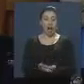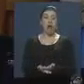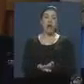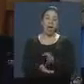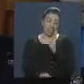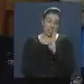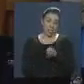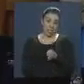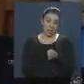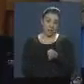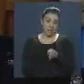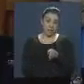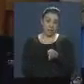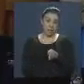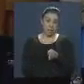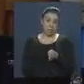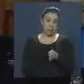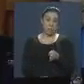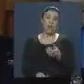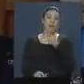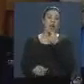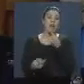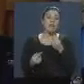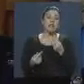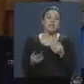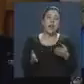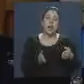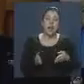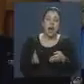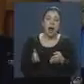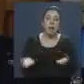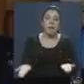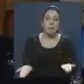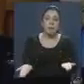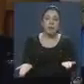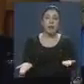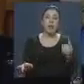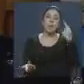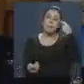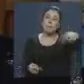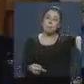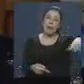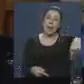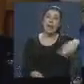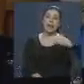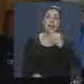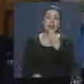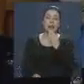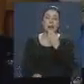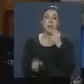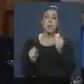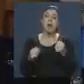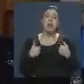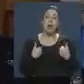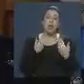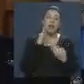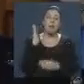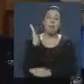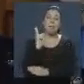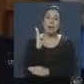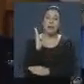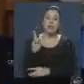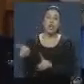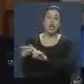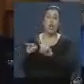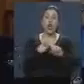deber. El deber de allanarles el camino, el deber de facilitarles el camino para que ellos también accedan a los beneficios que en